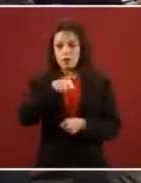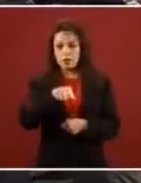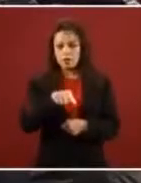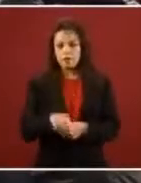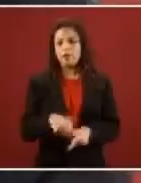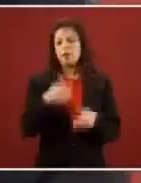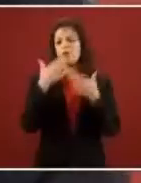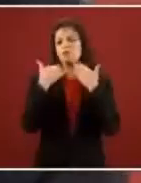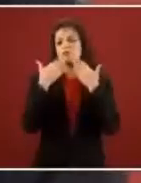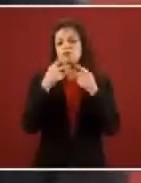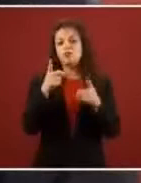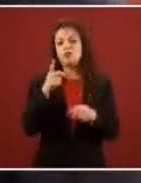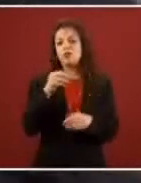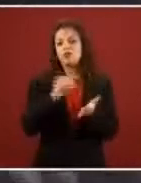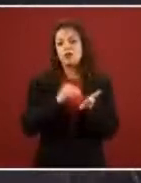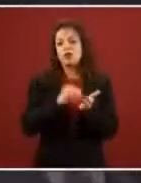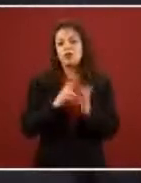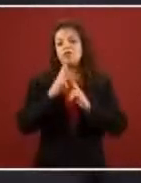Eso sí calienta.